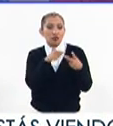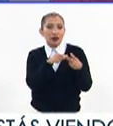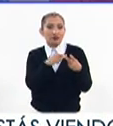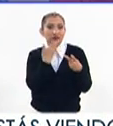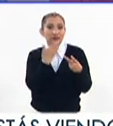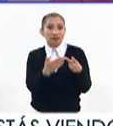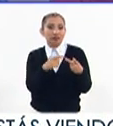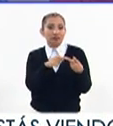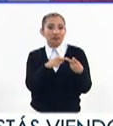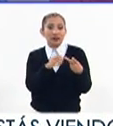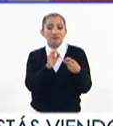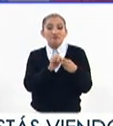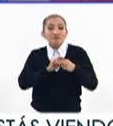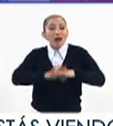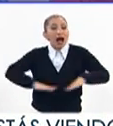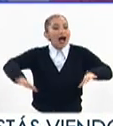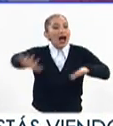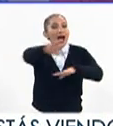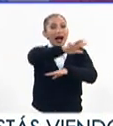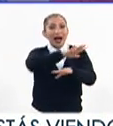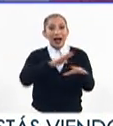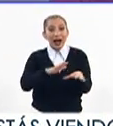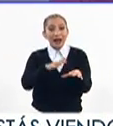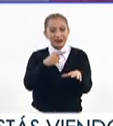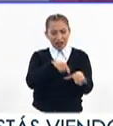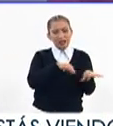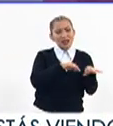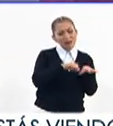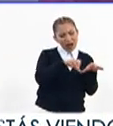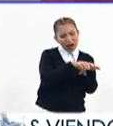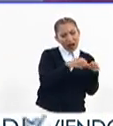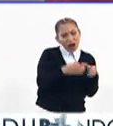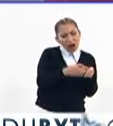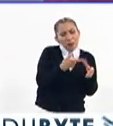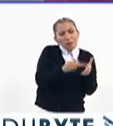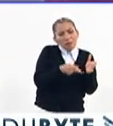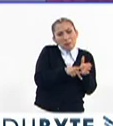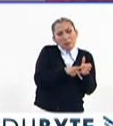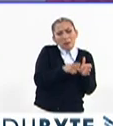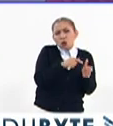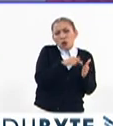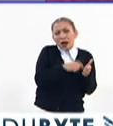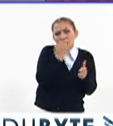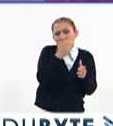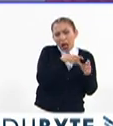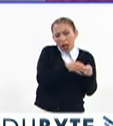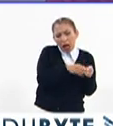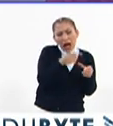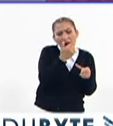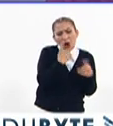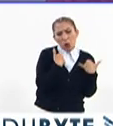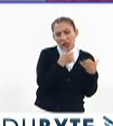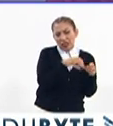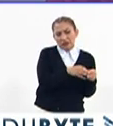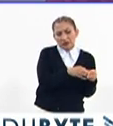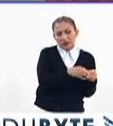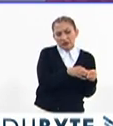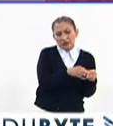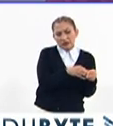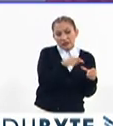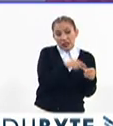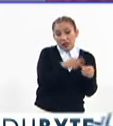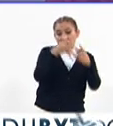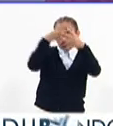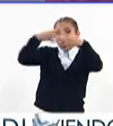virtud: extienden su ámbito. Están trabajando en un patio de una escuela con adolescentes